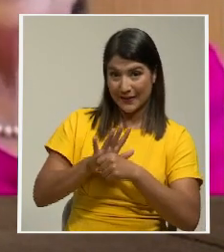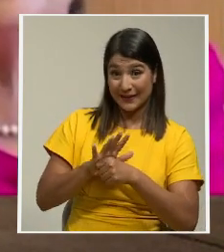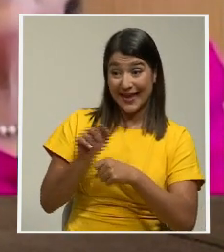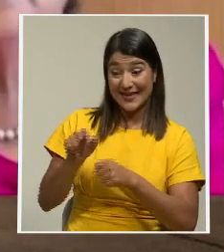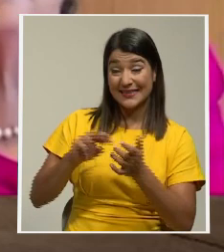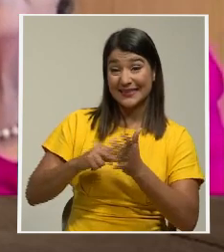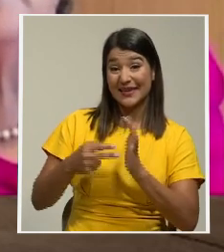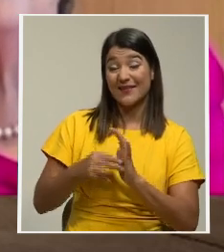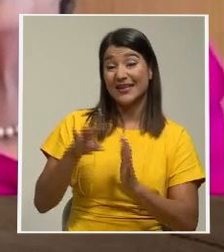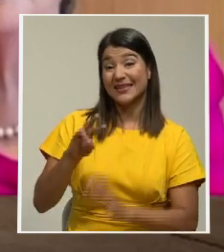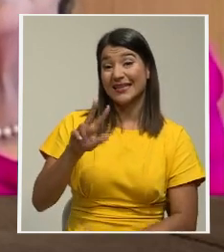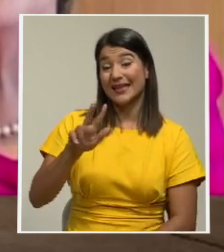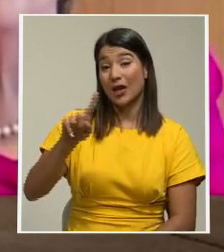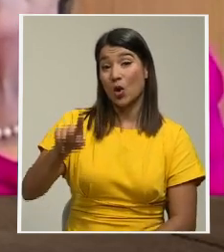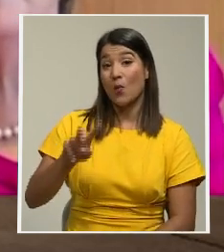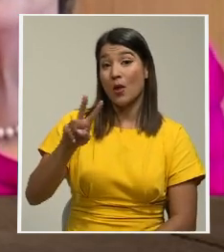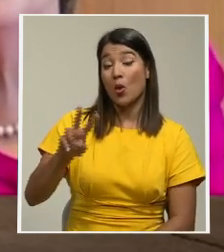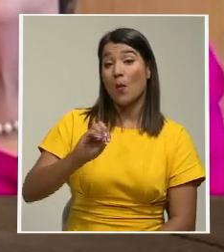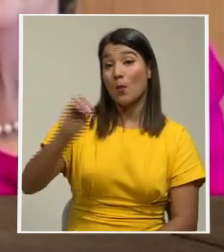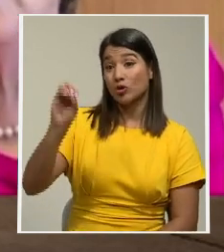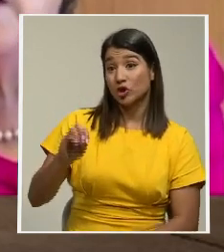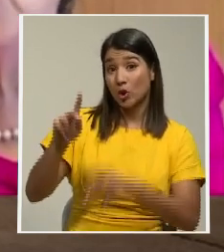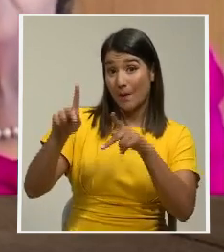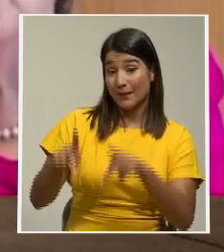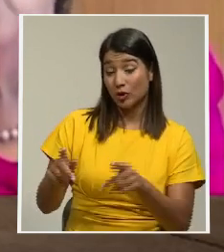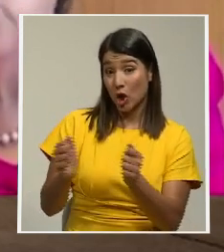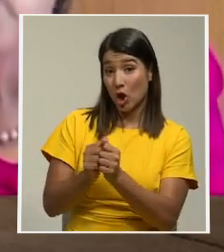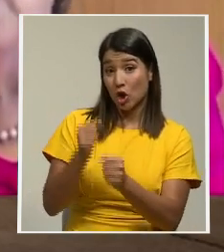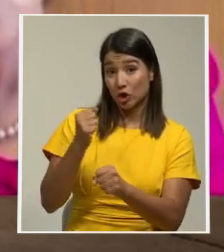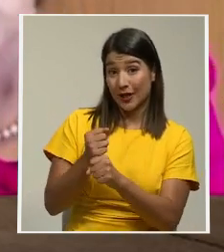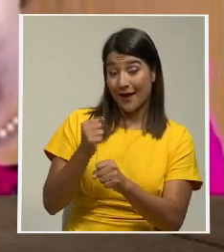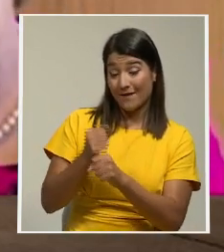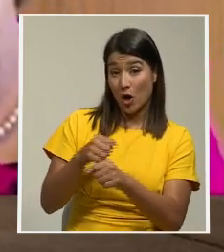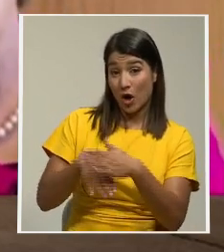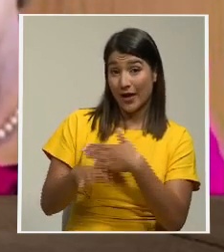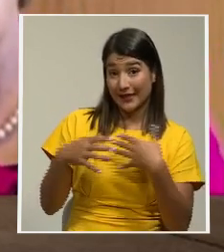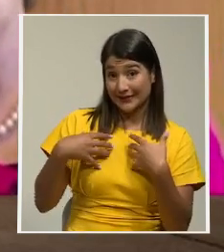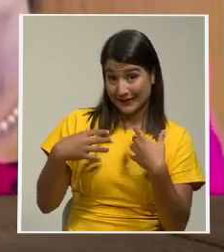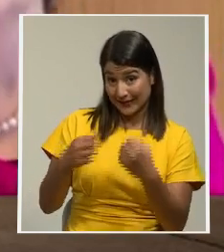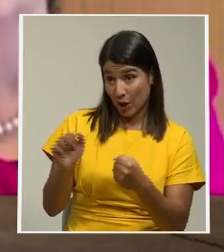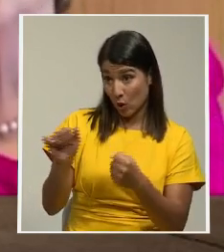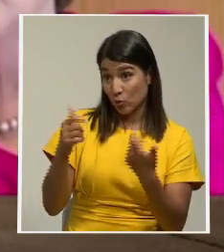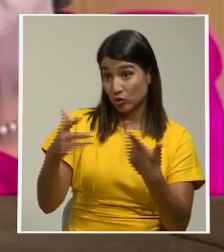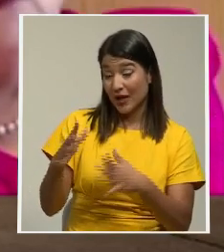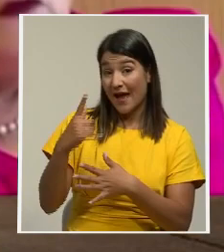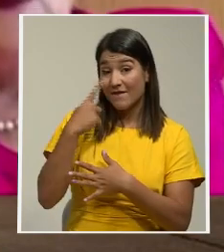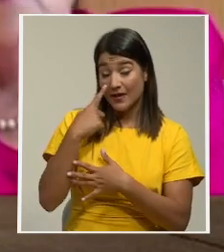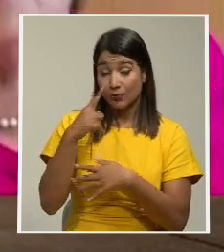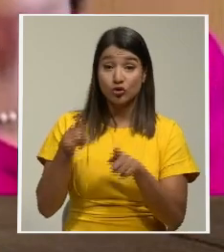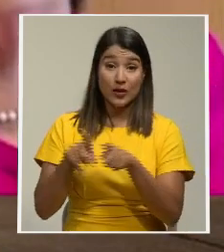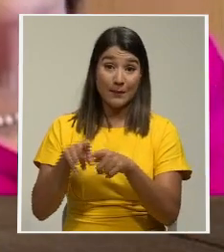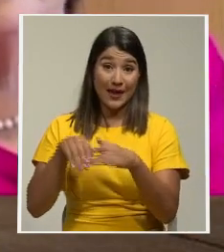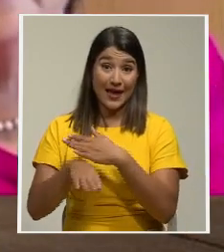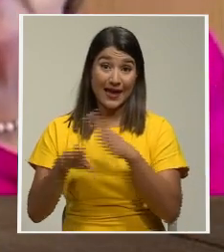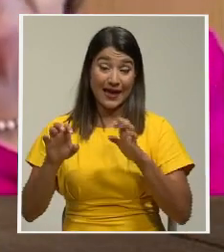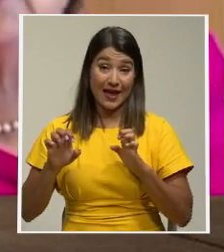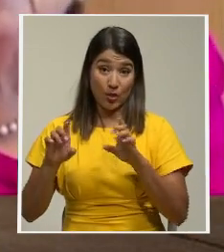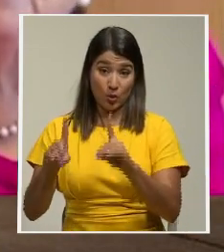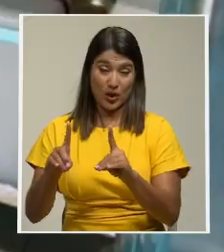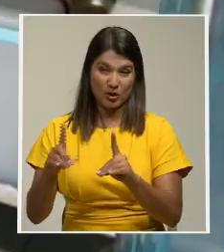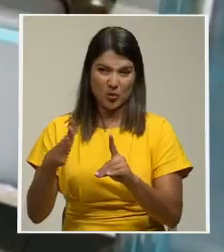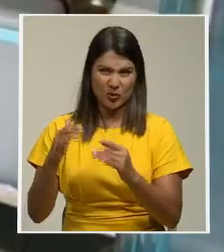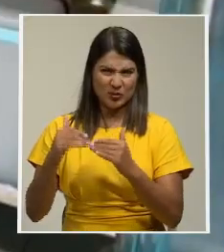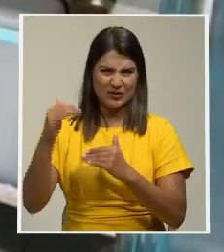73,2% del total de personas empleadas en el sector salud, como lo vimos también en el sector educación, por arriba del 70%.